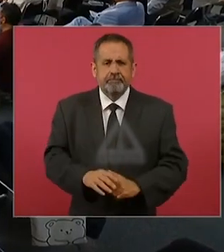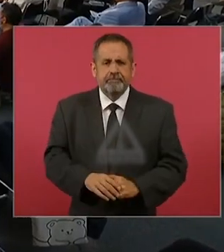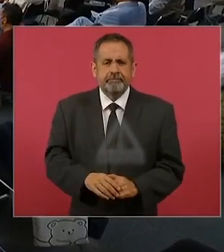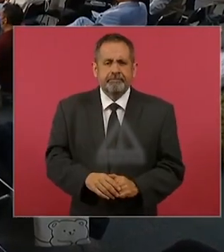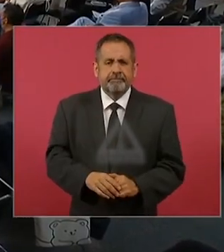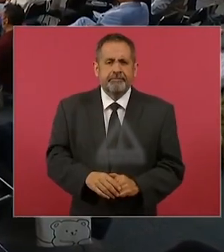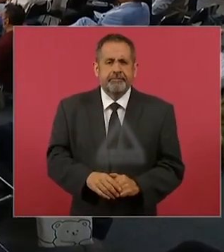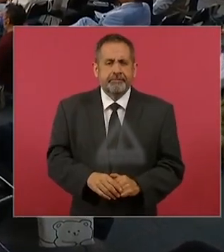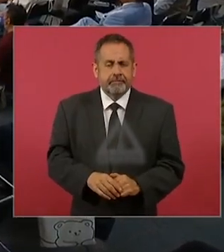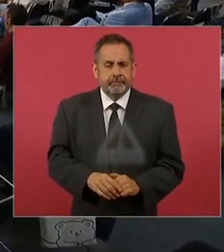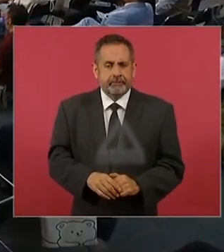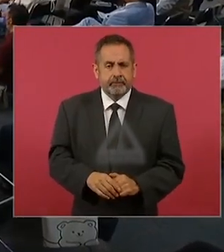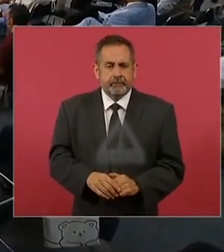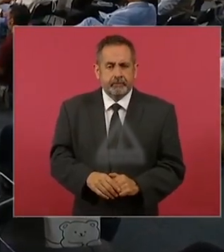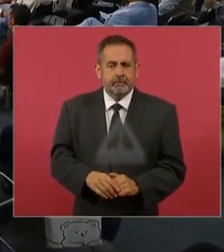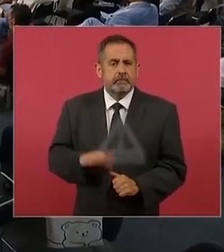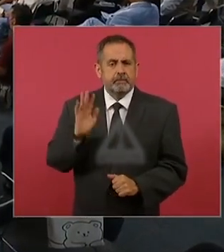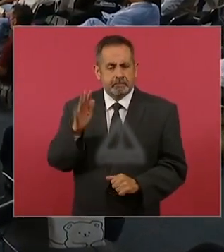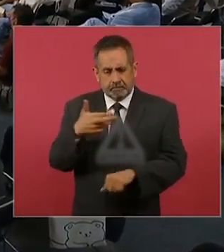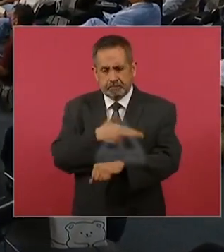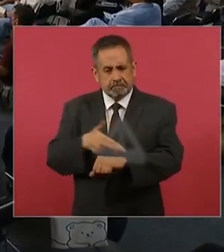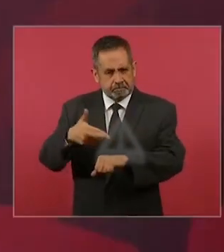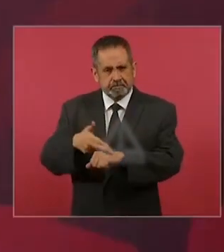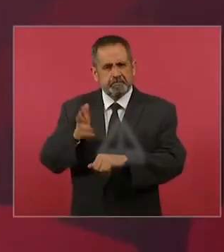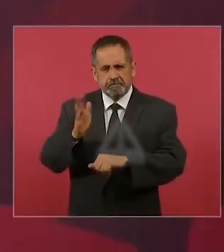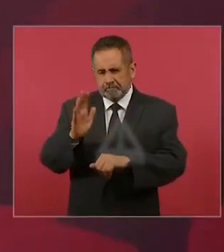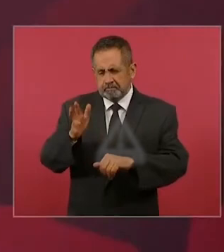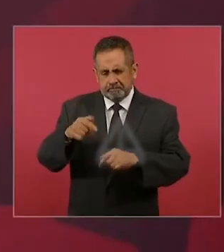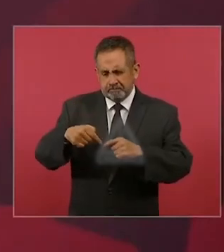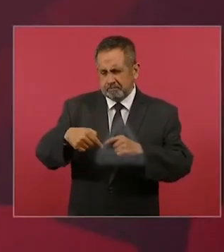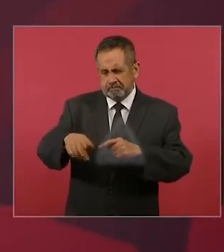Ellos me lo apuntaron y ya estamos